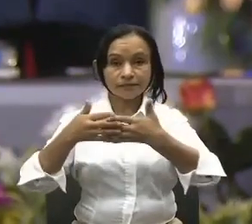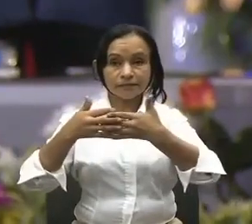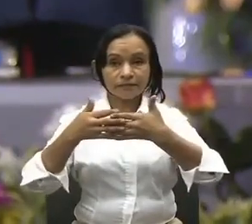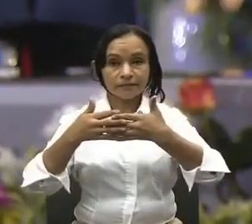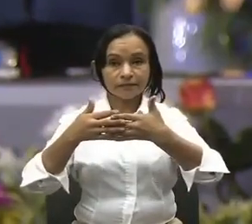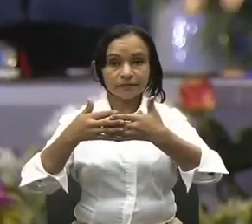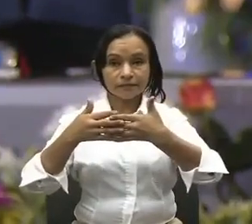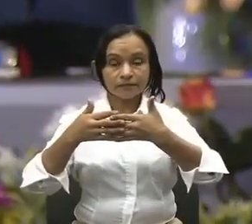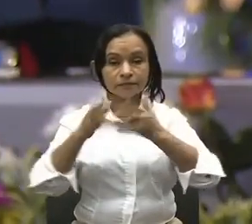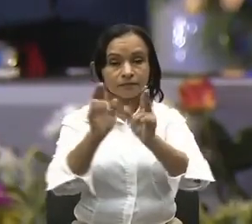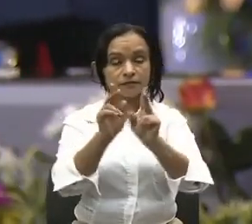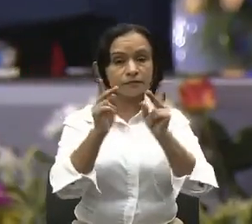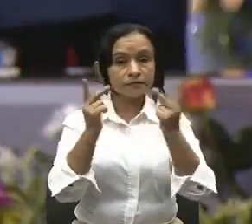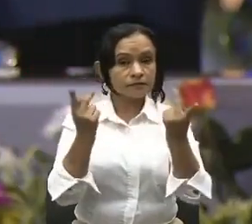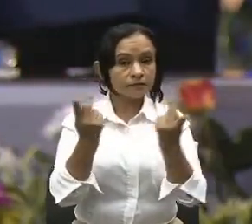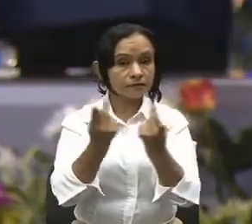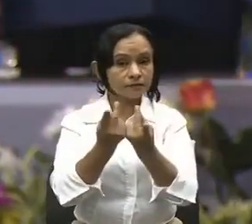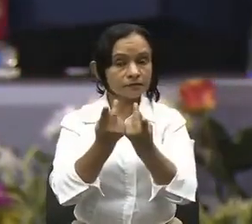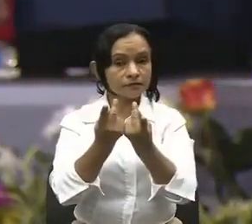la población